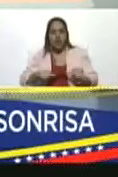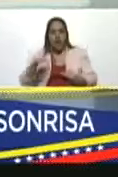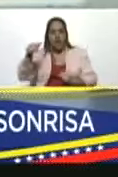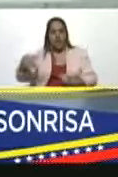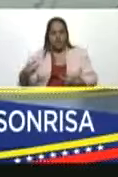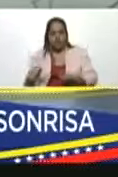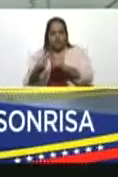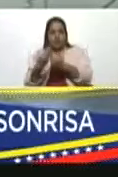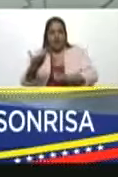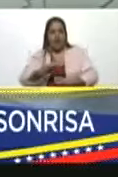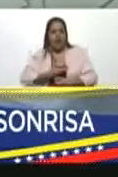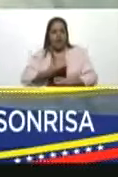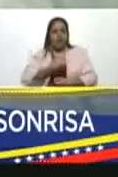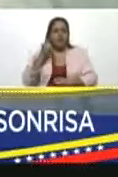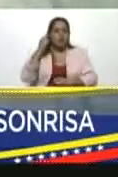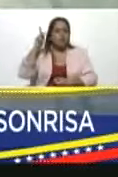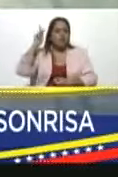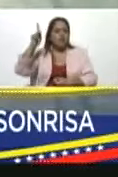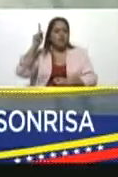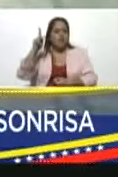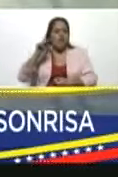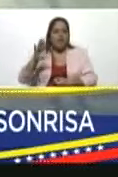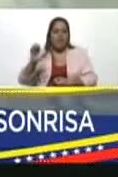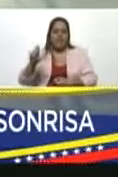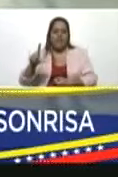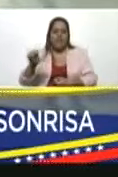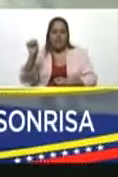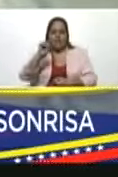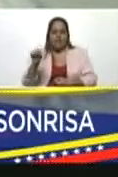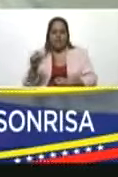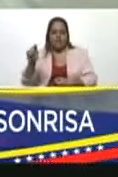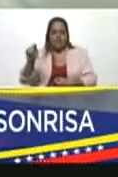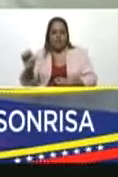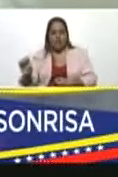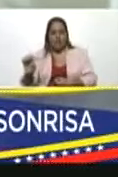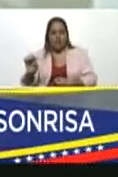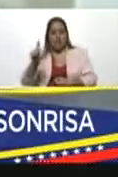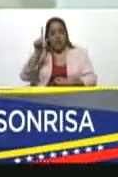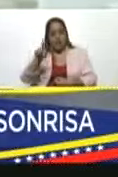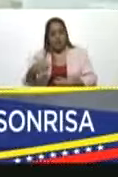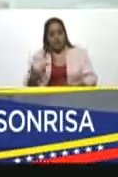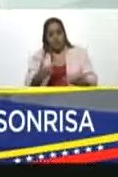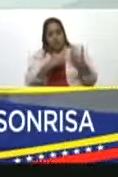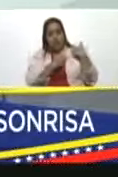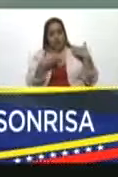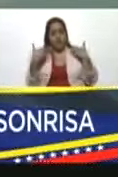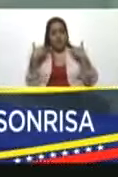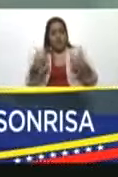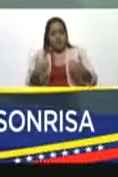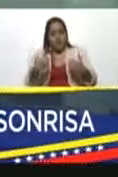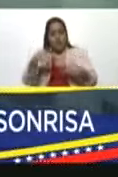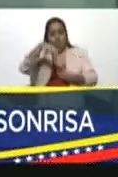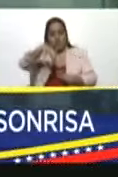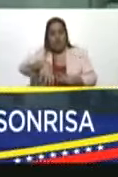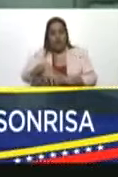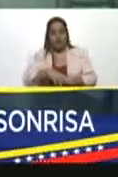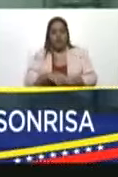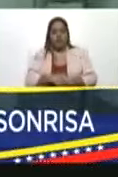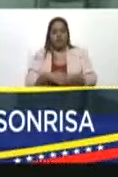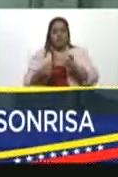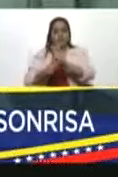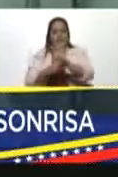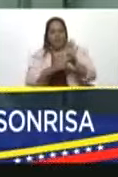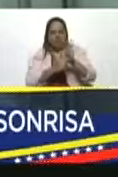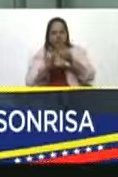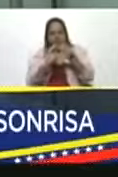junto a nuestra alcaldesa, la profesora Celeste, la figura de salud del Estado, mostrando este